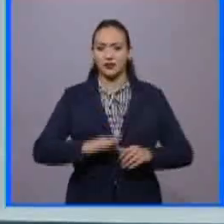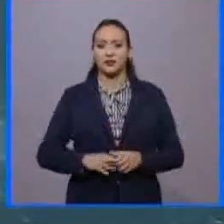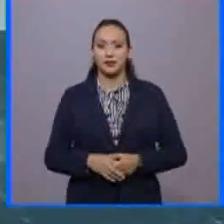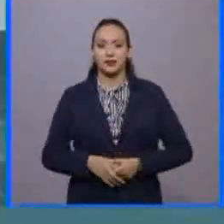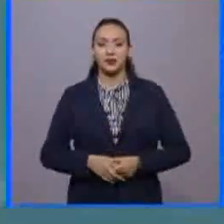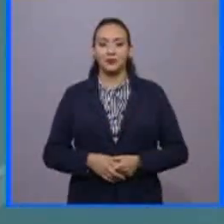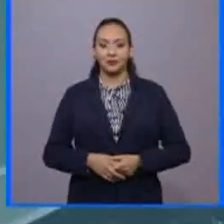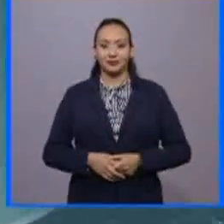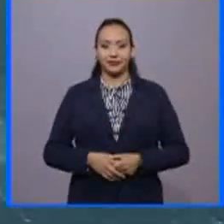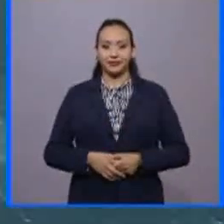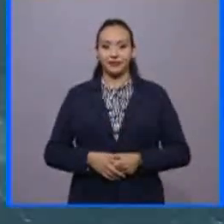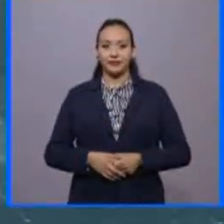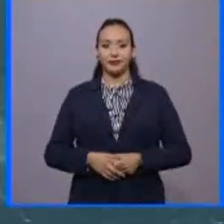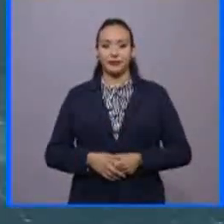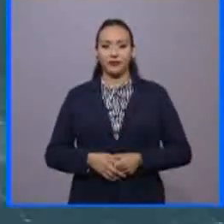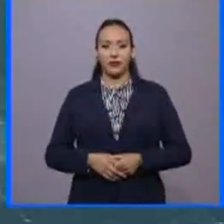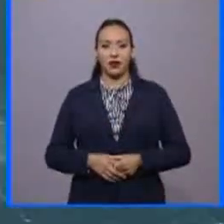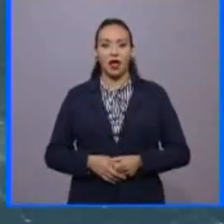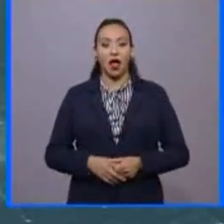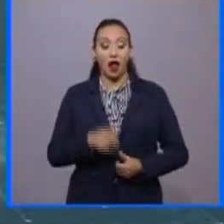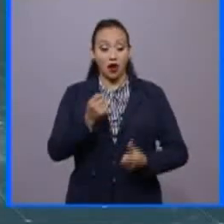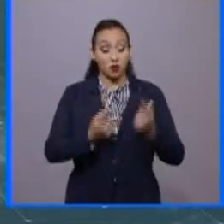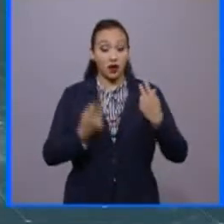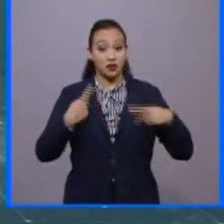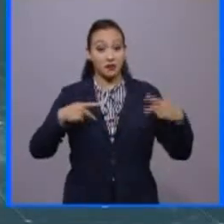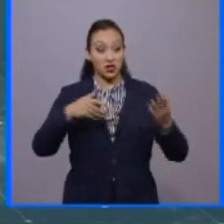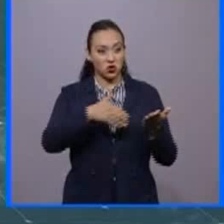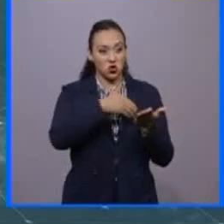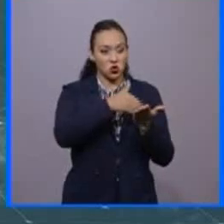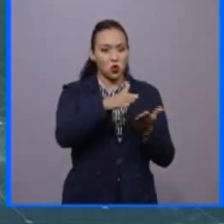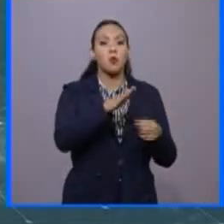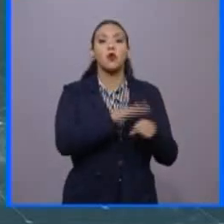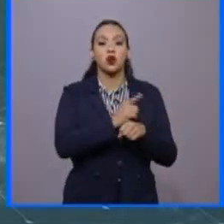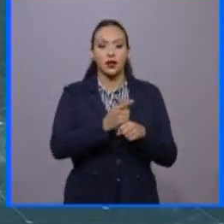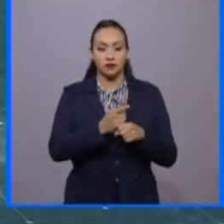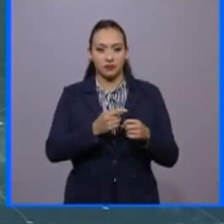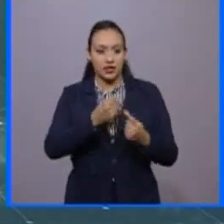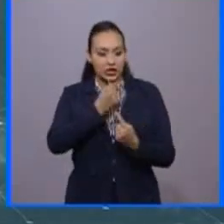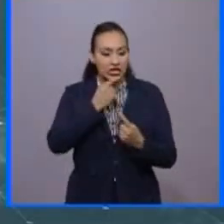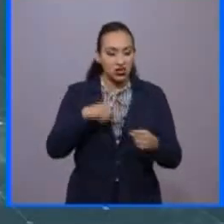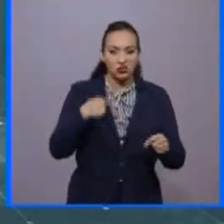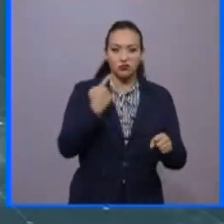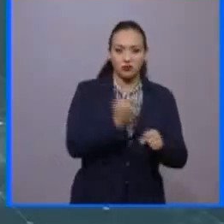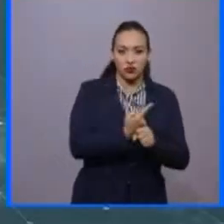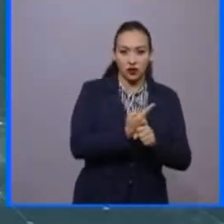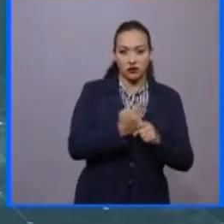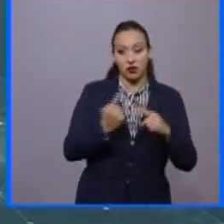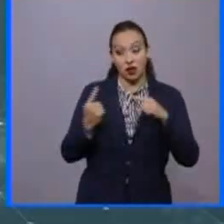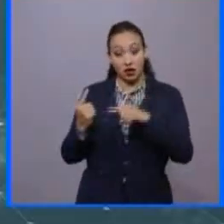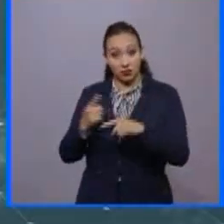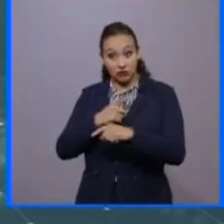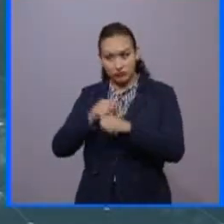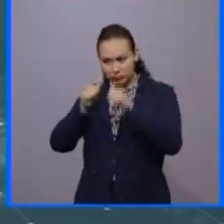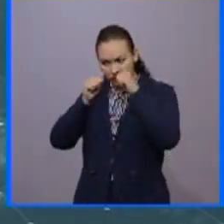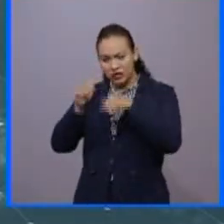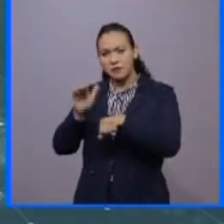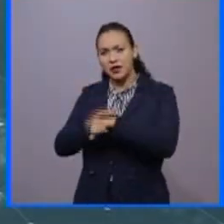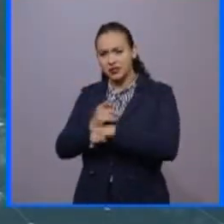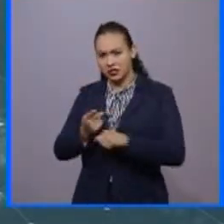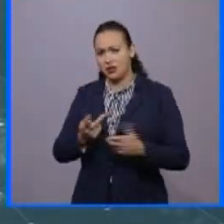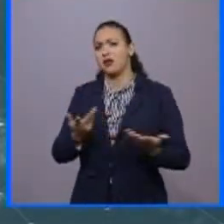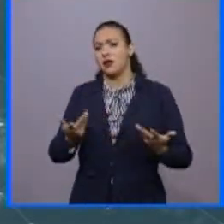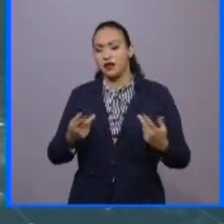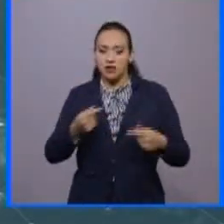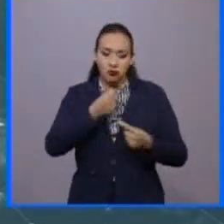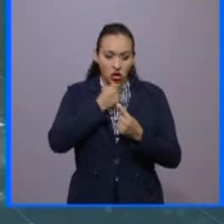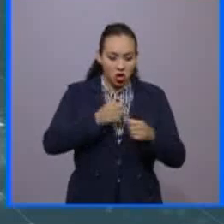sala. Casos de despido de personas por violencia sexual contra infantes deben atenderse tomando en cuenta el interés